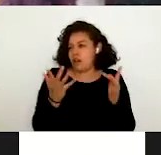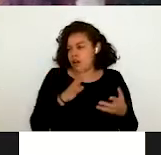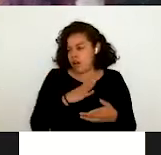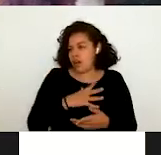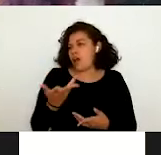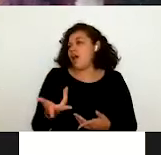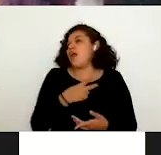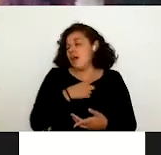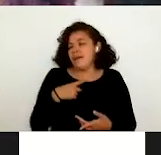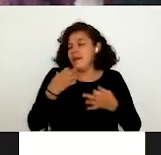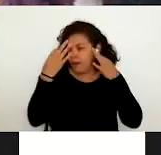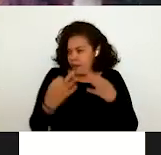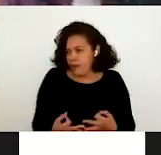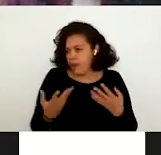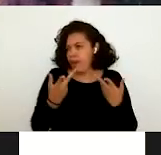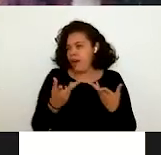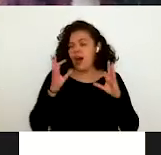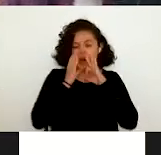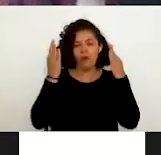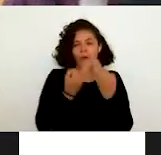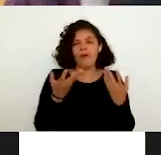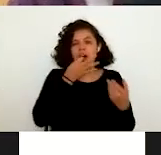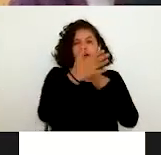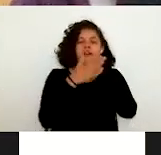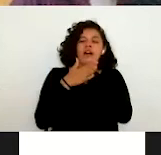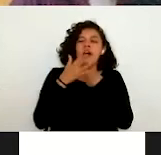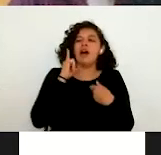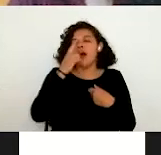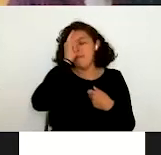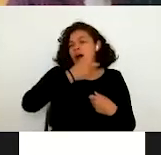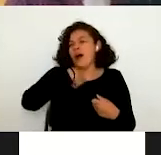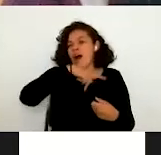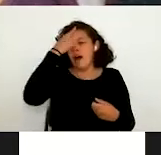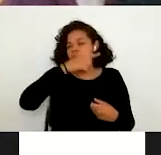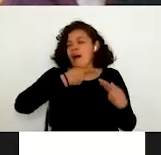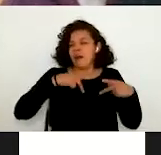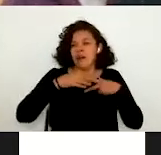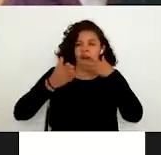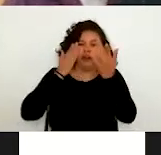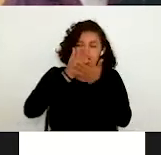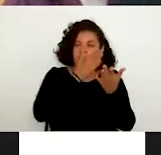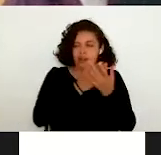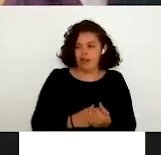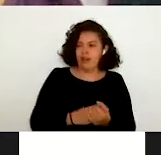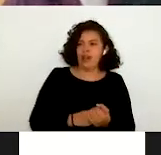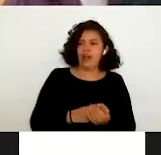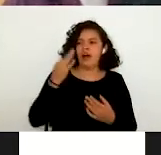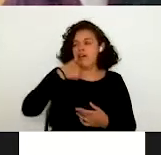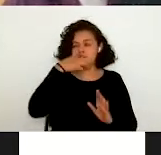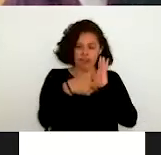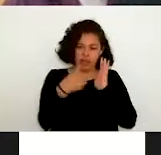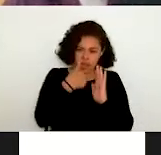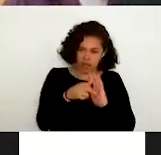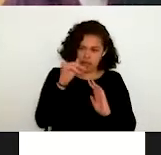que definan cómo sugieren realizar la convocatoria para que las personas asistan, ¿no? Si voy a hacer talleres, tengo que tener